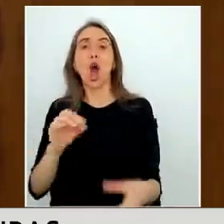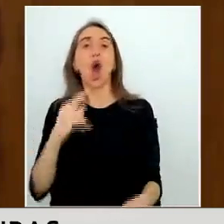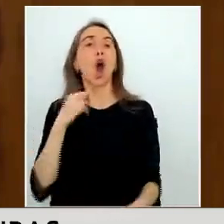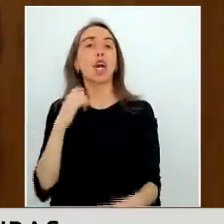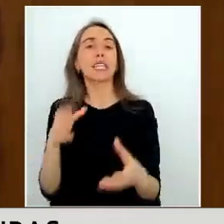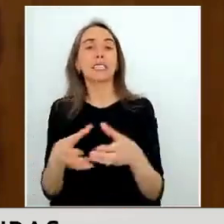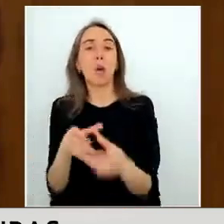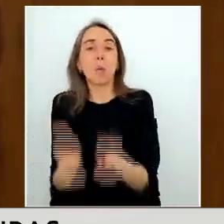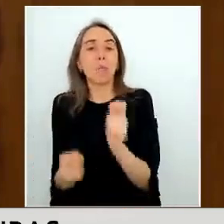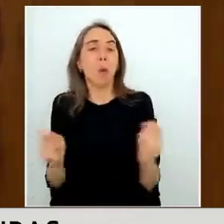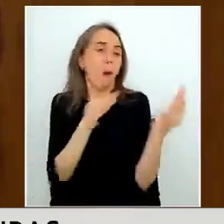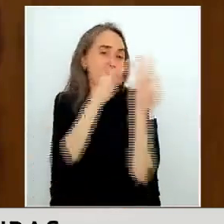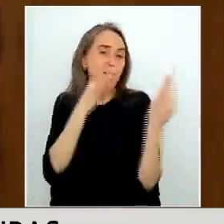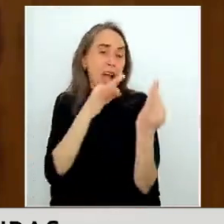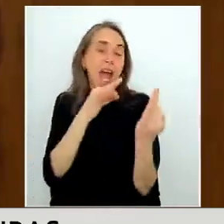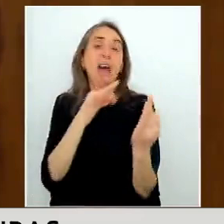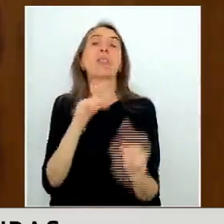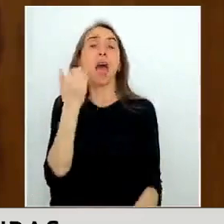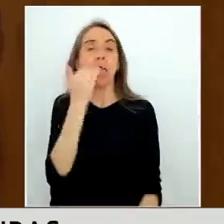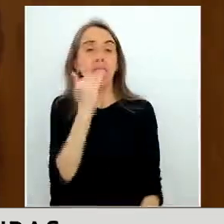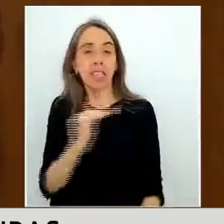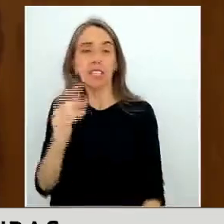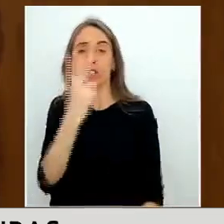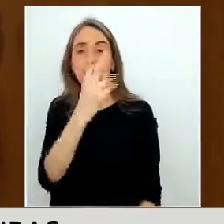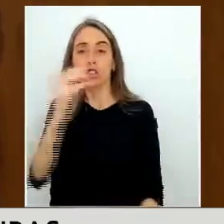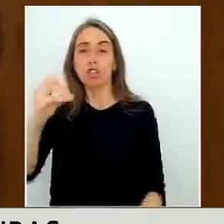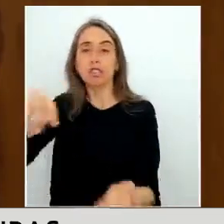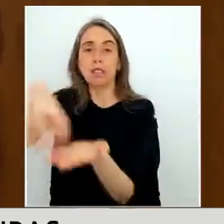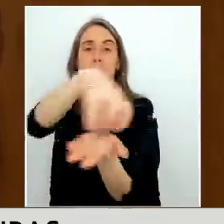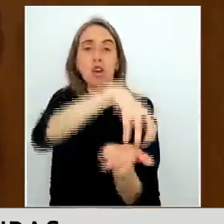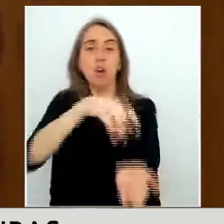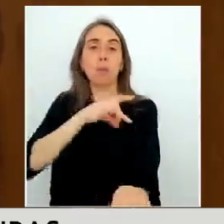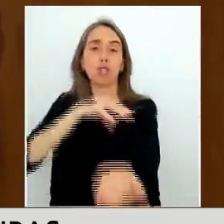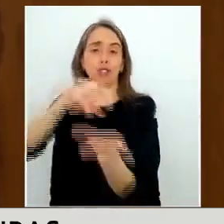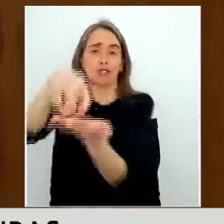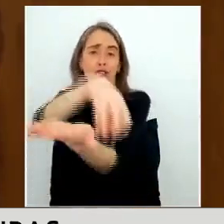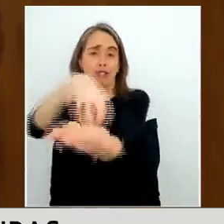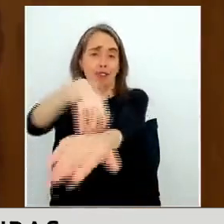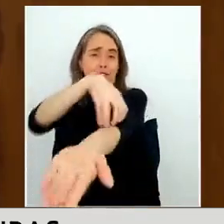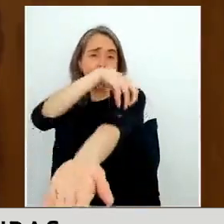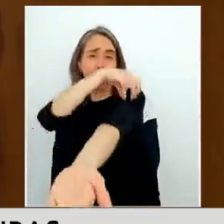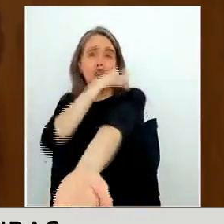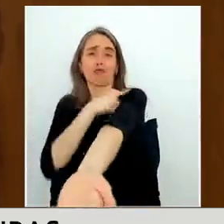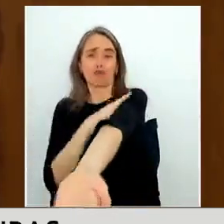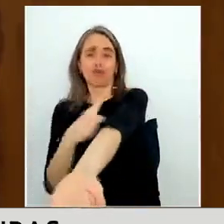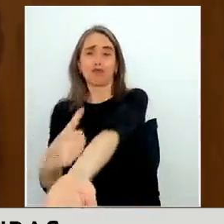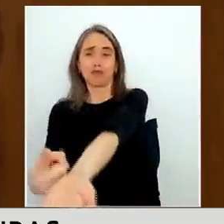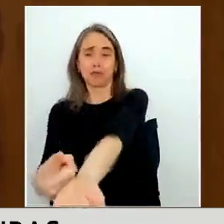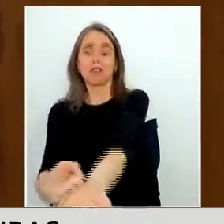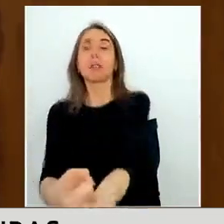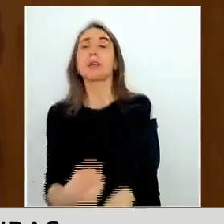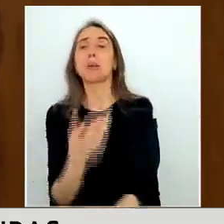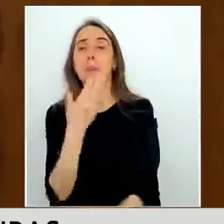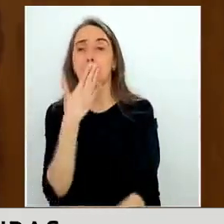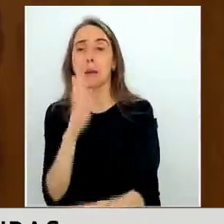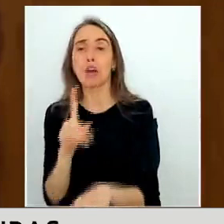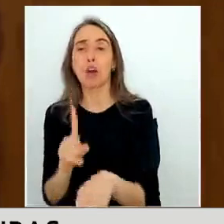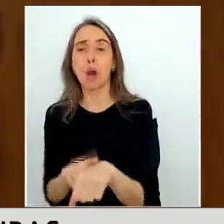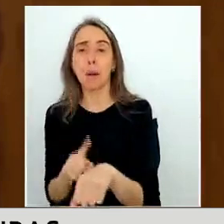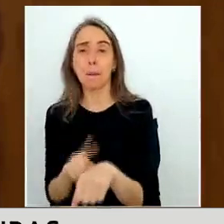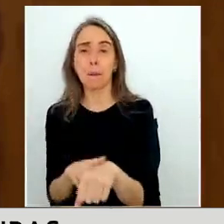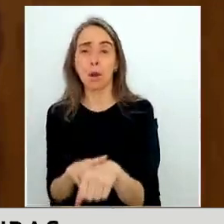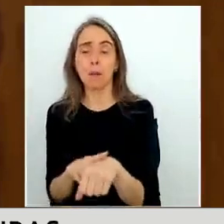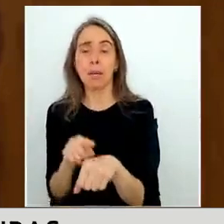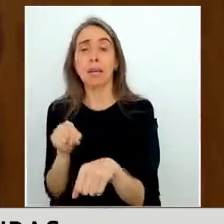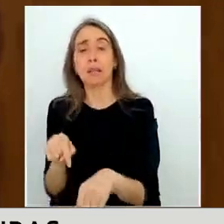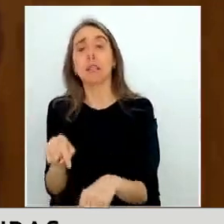repartidas en 200 comunas del país y para que el mejor momento de poner en realce su